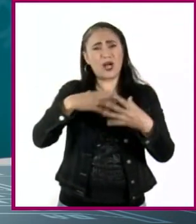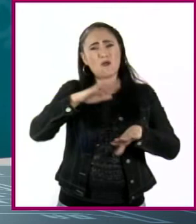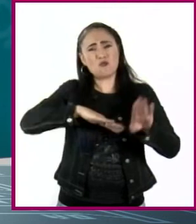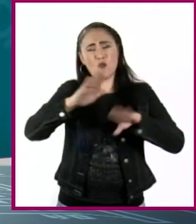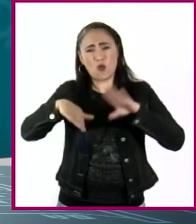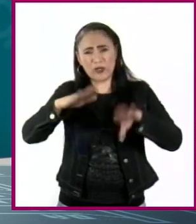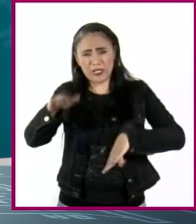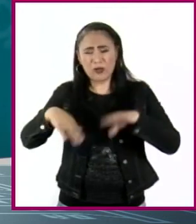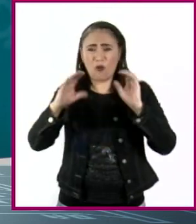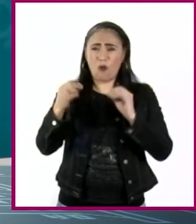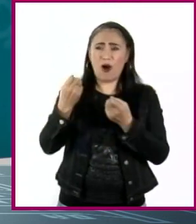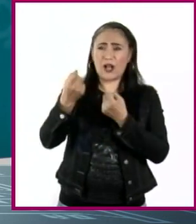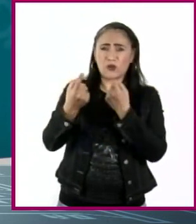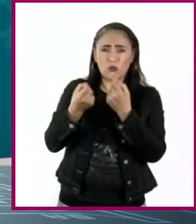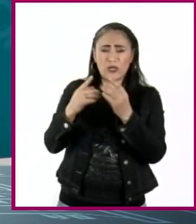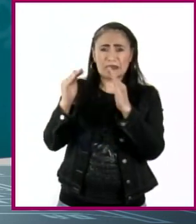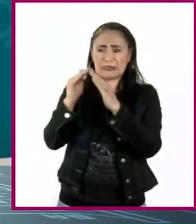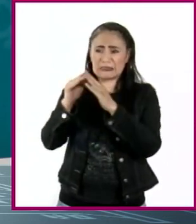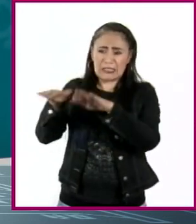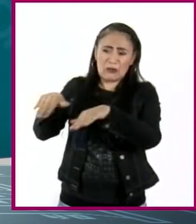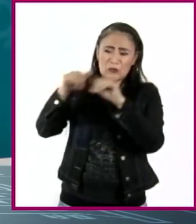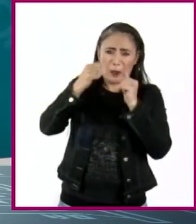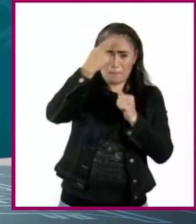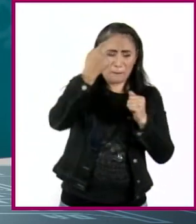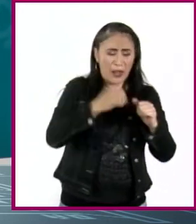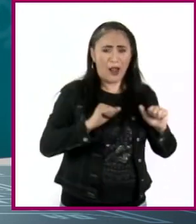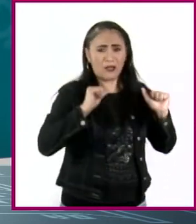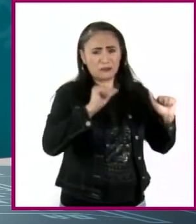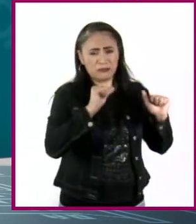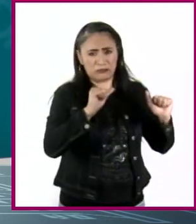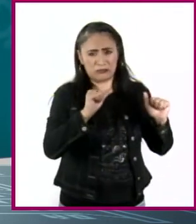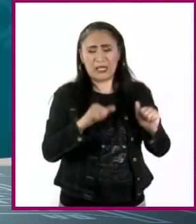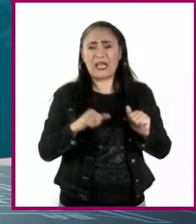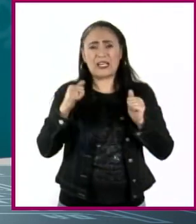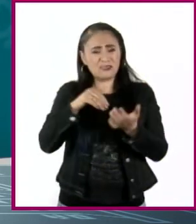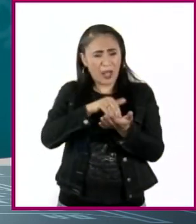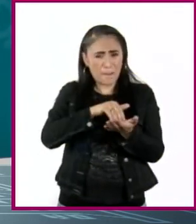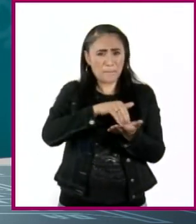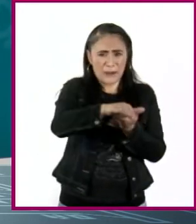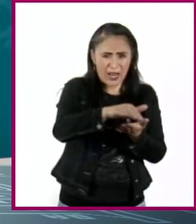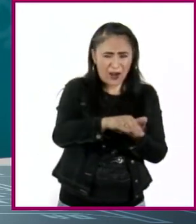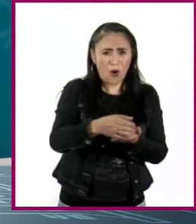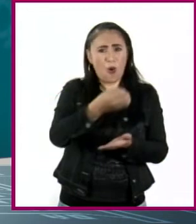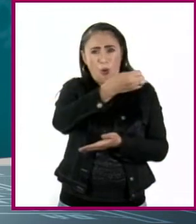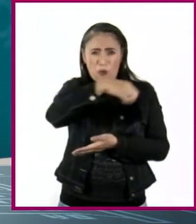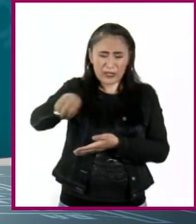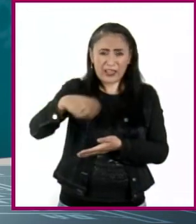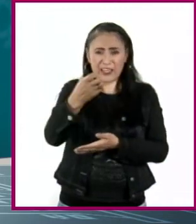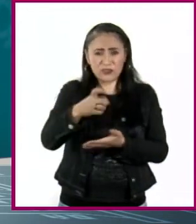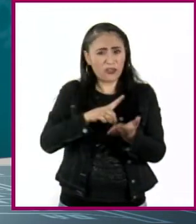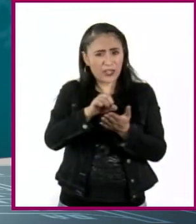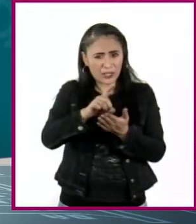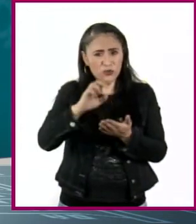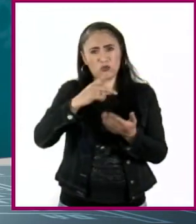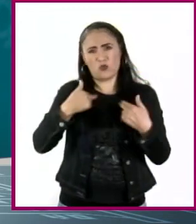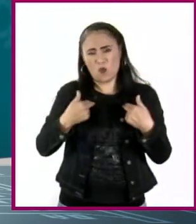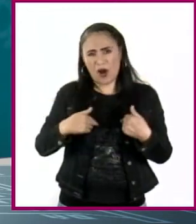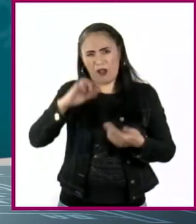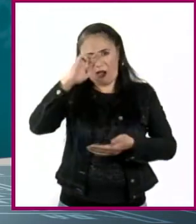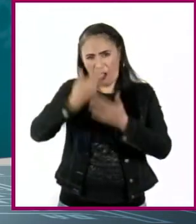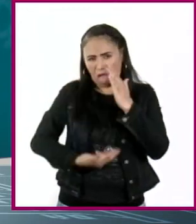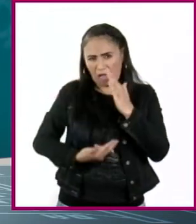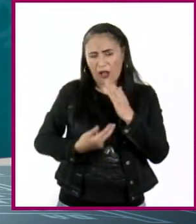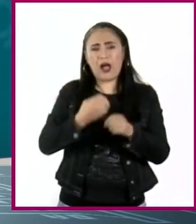para ponerse a salvo. Las autoridades consideran que el desplazamiento forzado es una violación a los derechos humanos. Sin embargo, en lo que